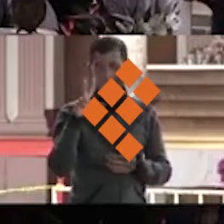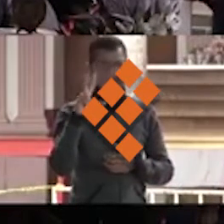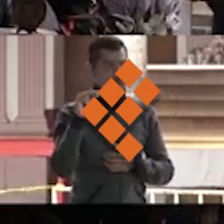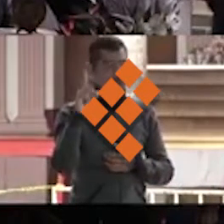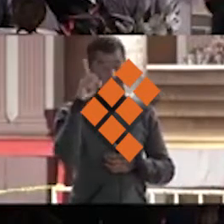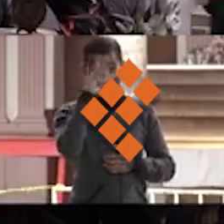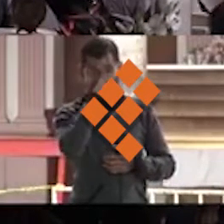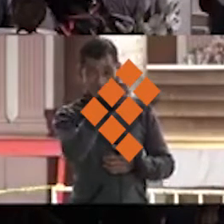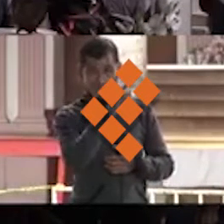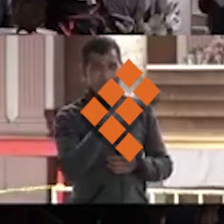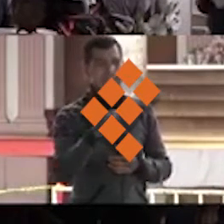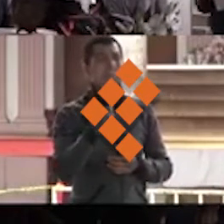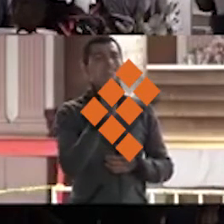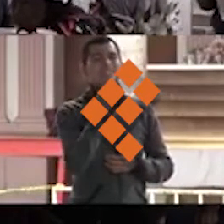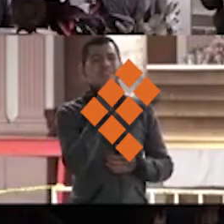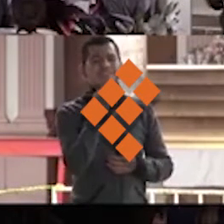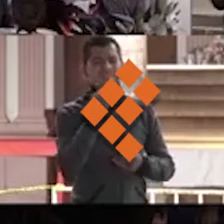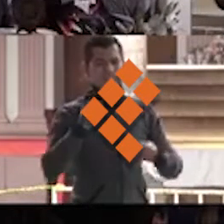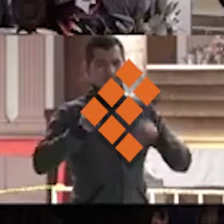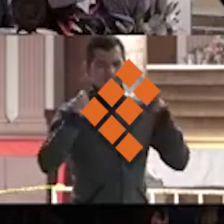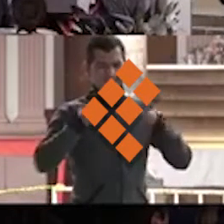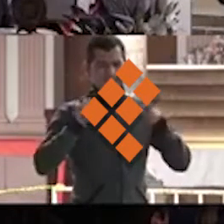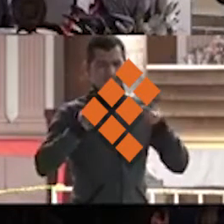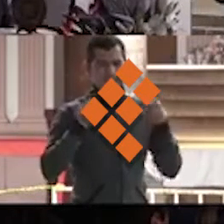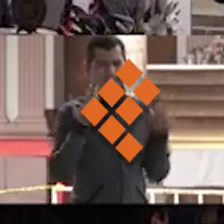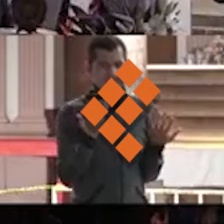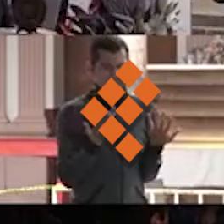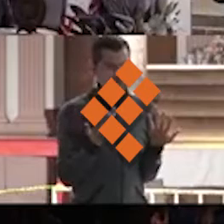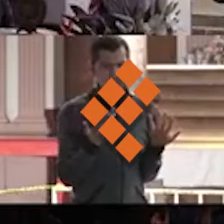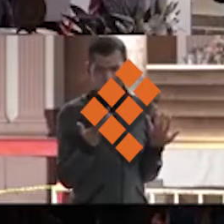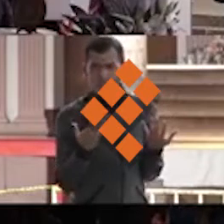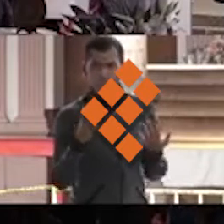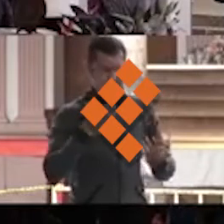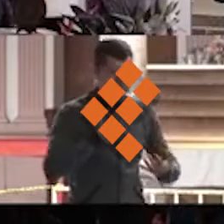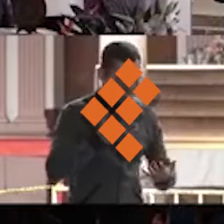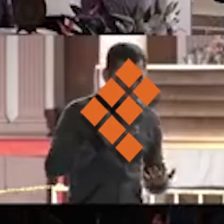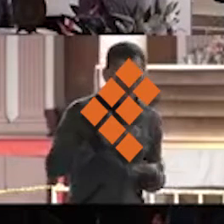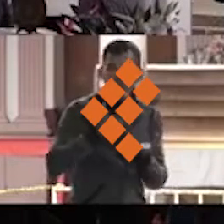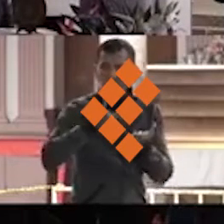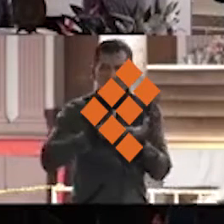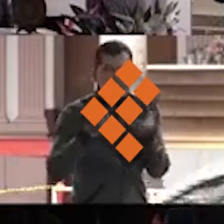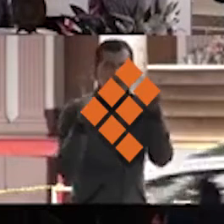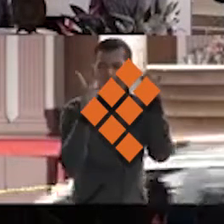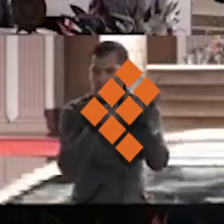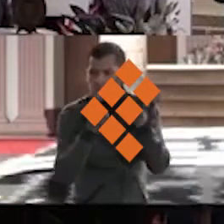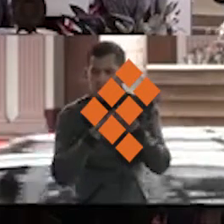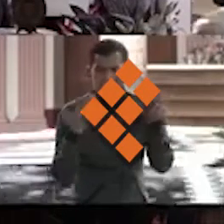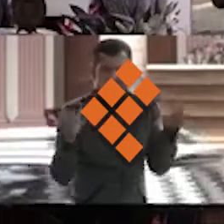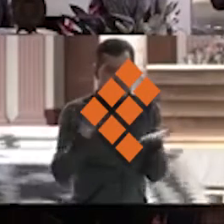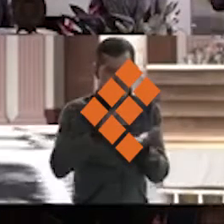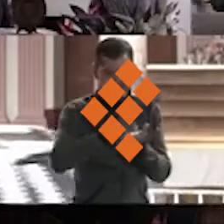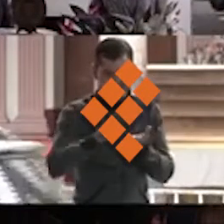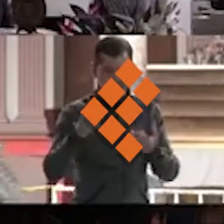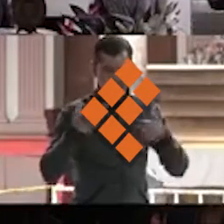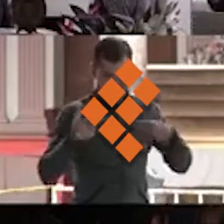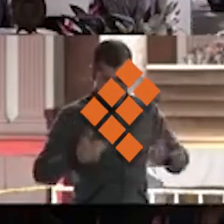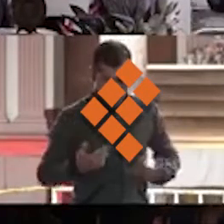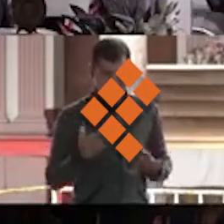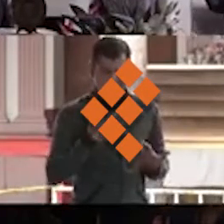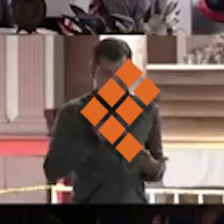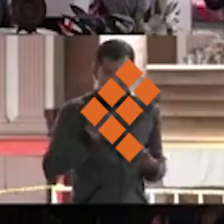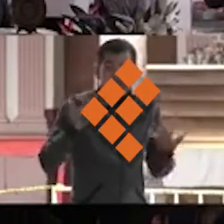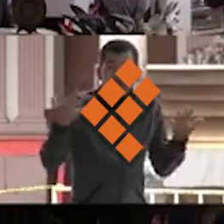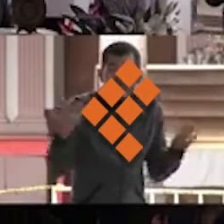estamos frente a infancias y juventudes que comienzan a reclamar su espacio. La sola conciencia de sus derechos humanos y su